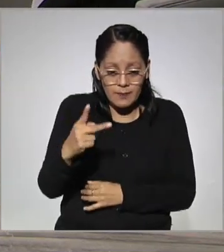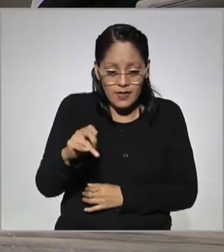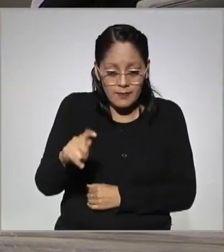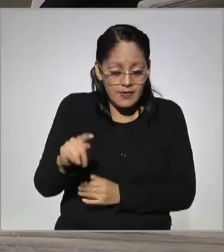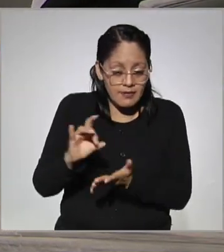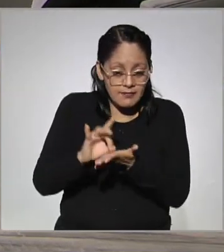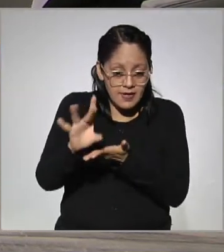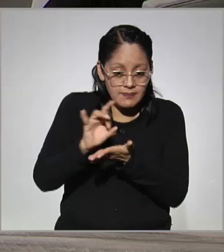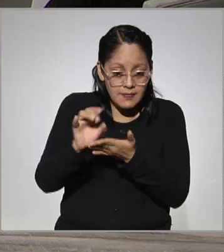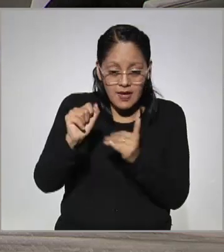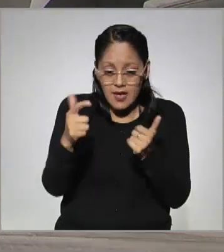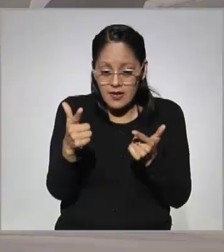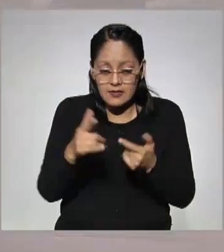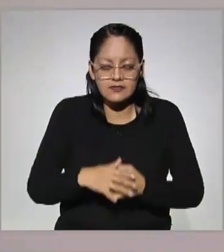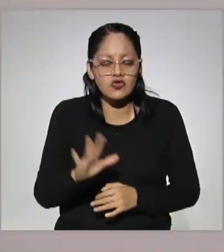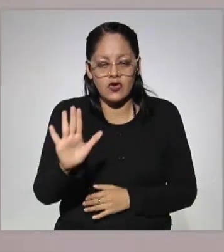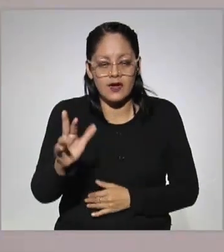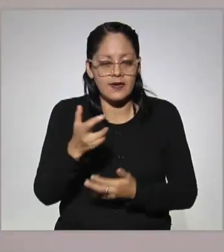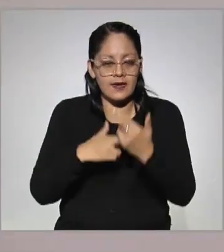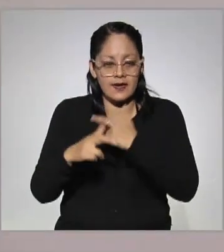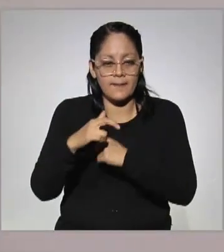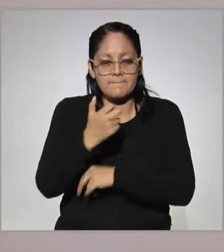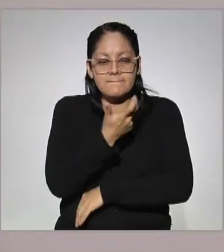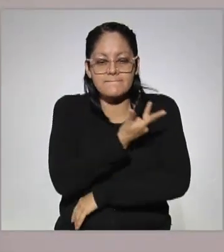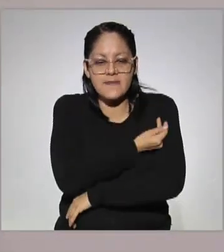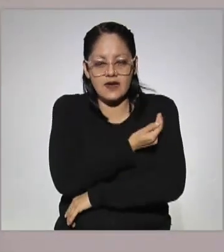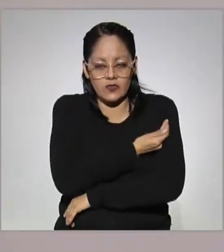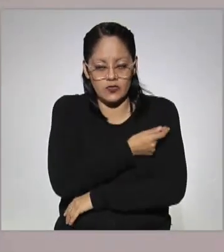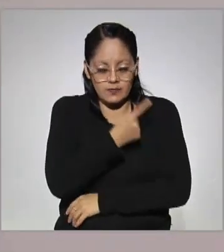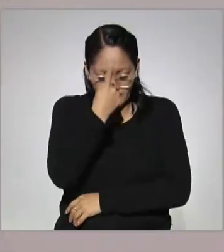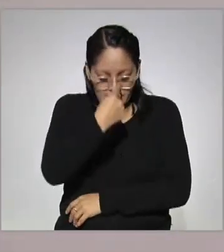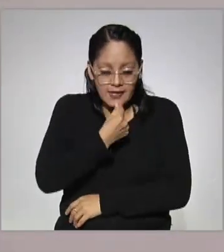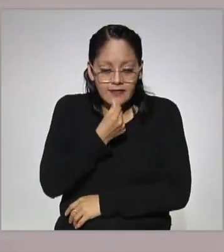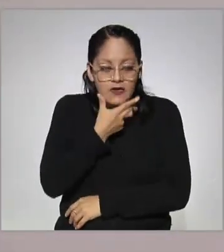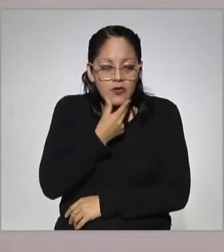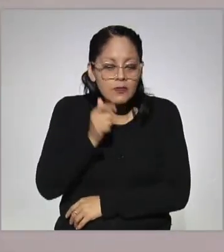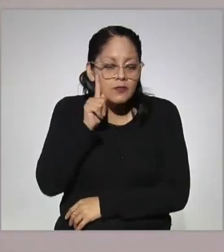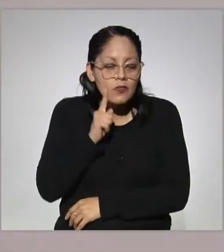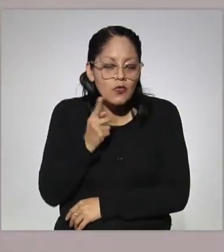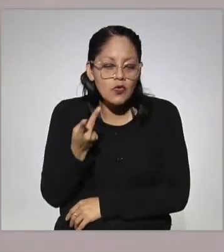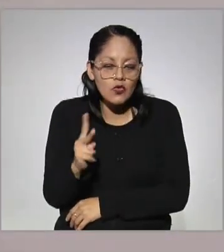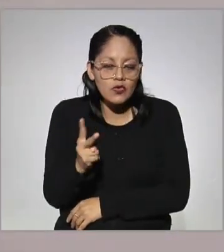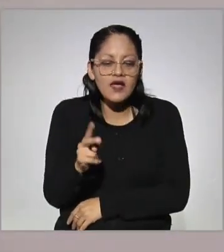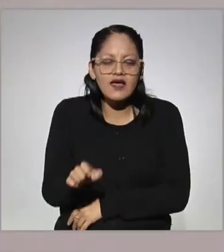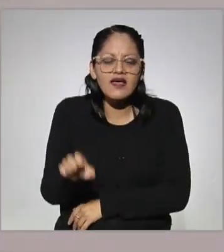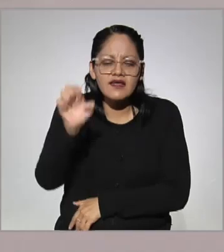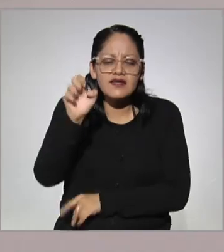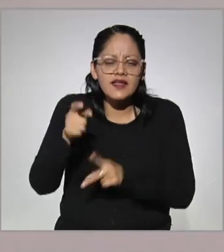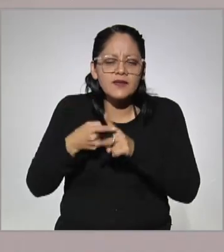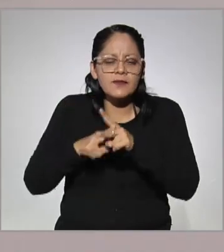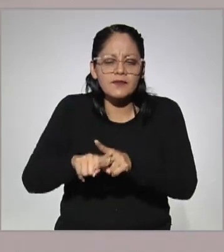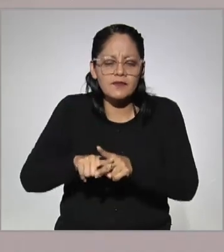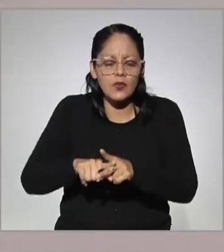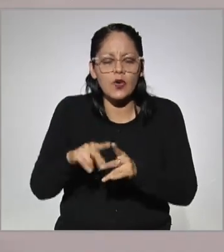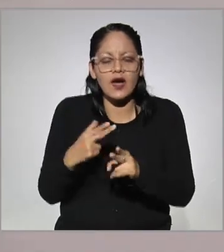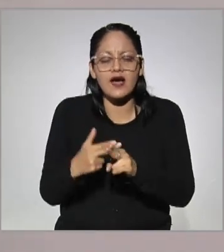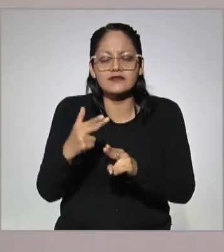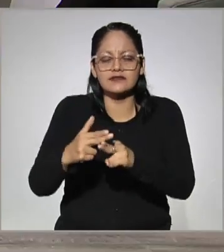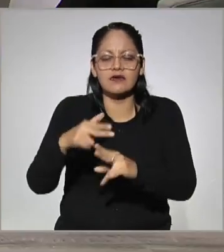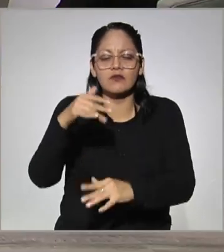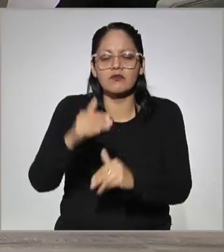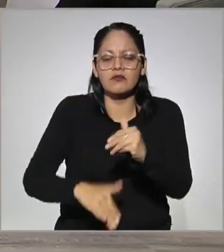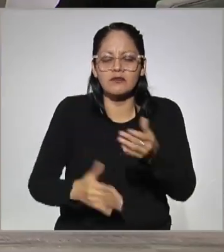otras. No, pero quiero regresar a retomar el punto de la vacuna. La vacuna en niños y en niñas, ¿a partir de qué edad e idealmente hasta cuál,